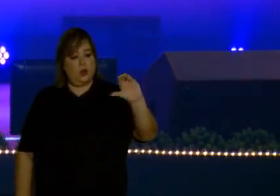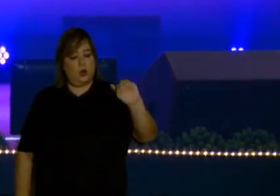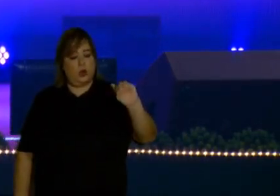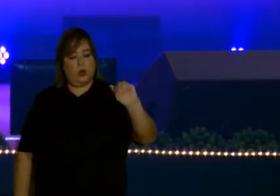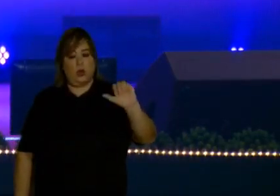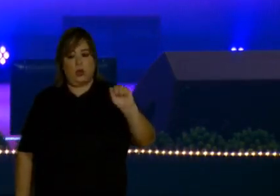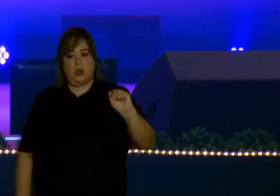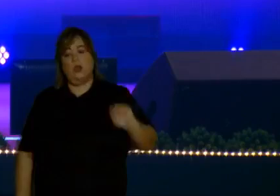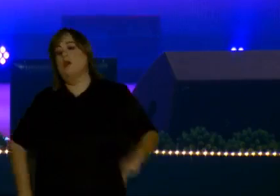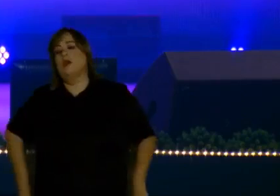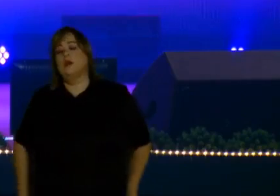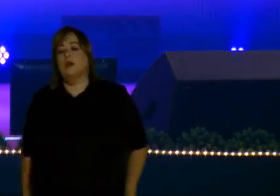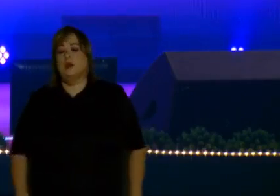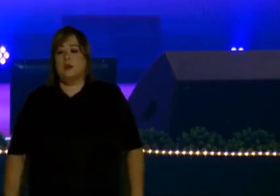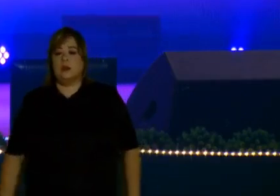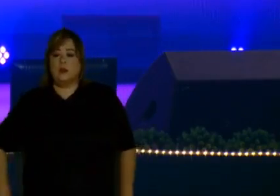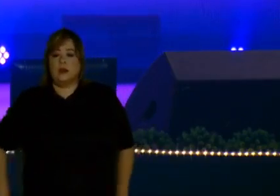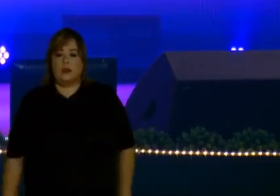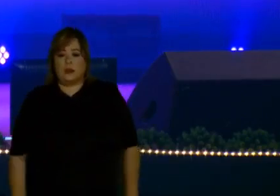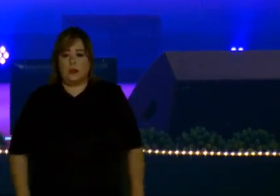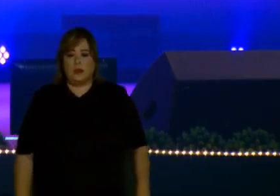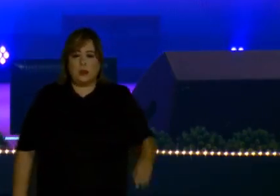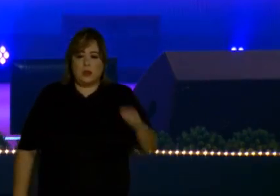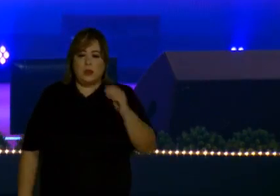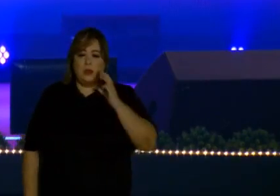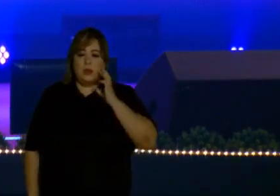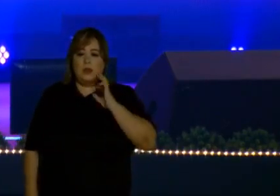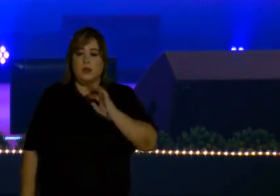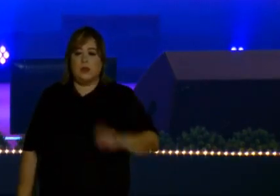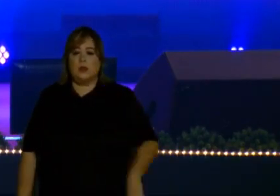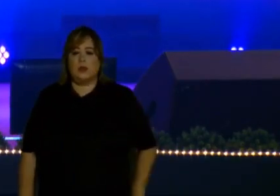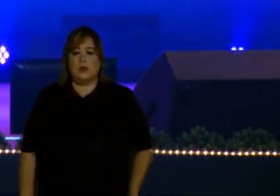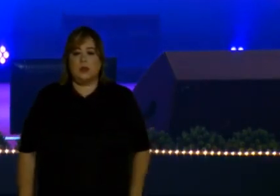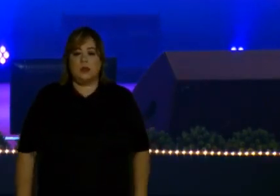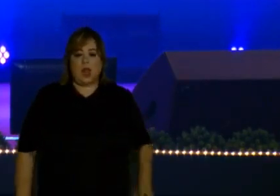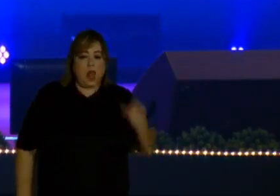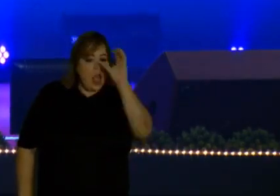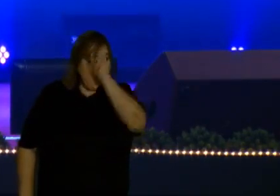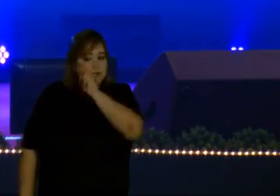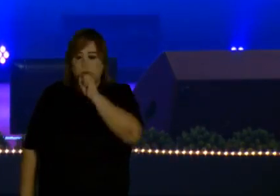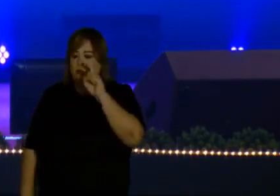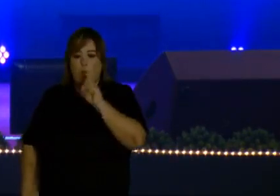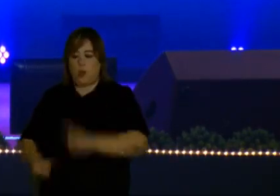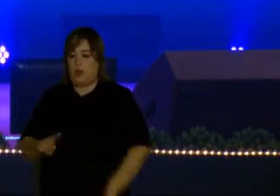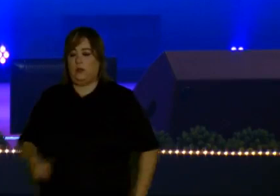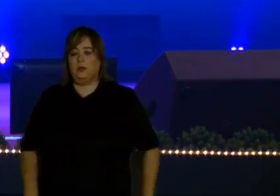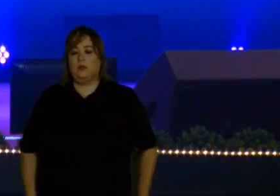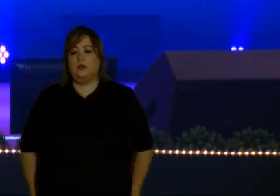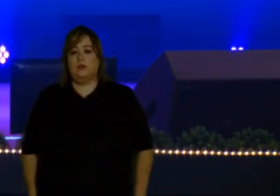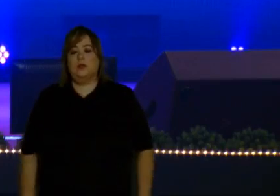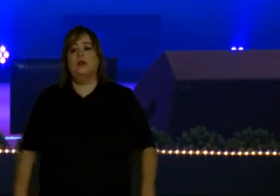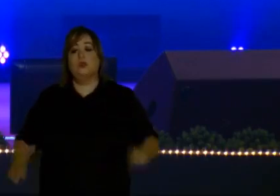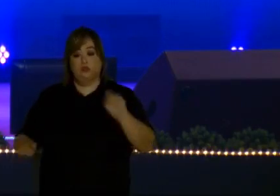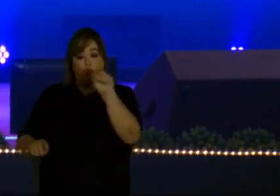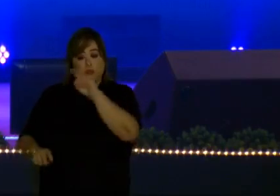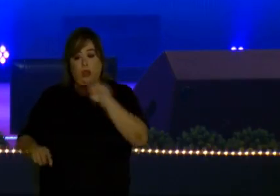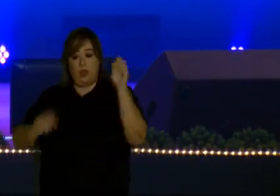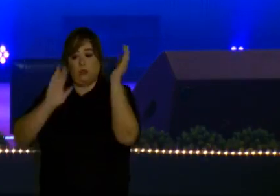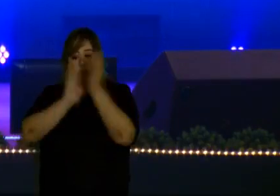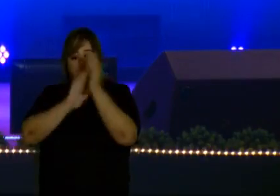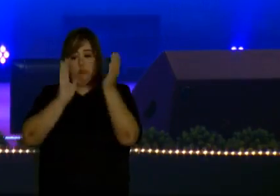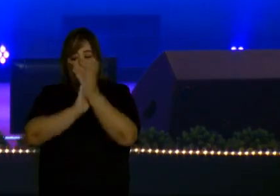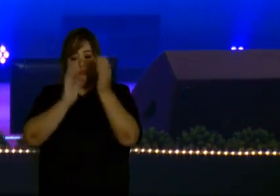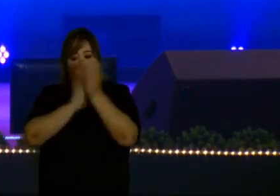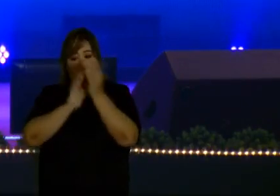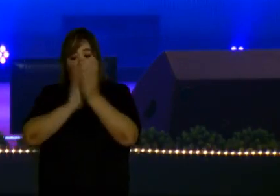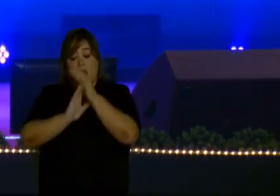hermana que no la diciendo bien, porque ahora hay que, los adivinos no entran, así que con el antifaz este no sé. Pero denle un aplauso a todos